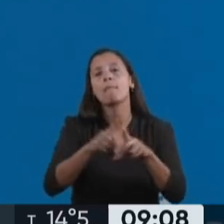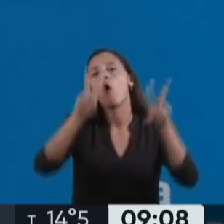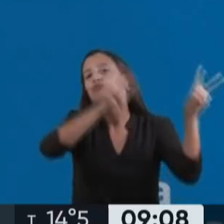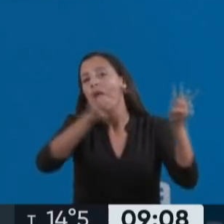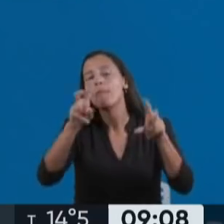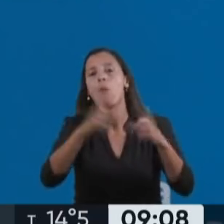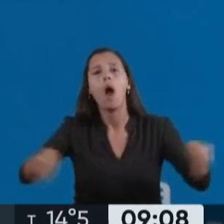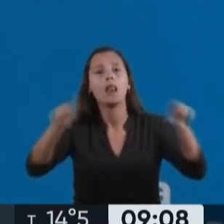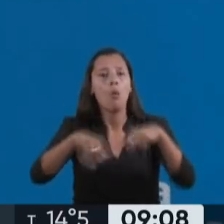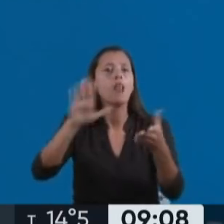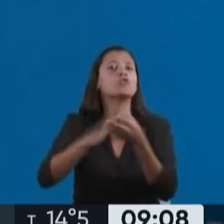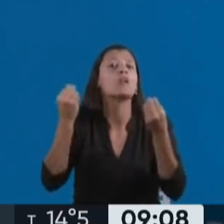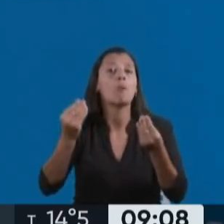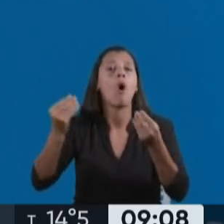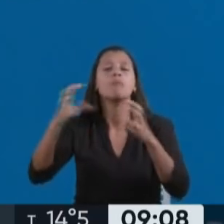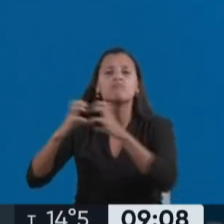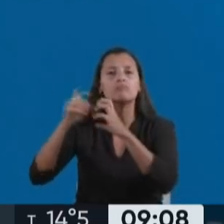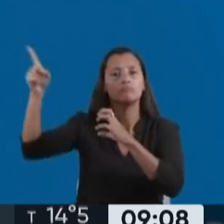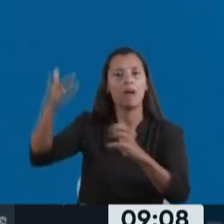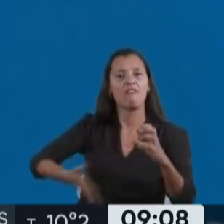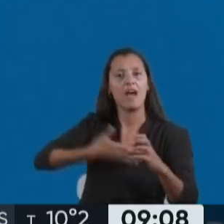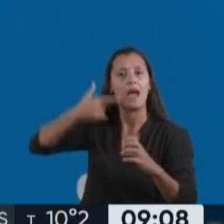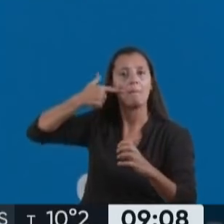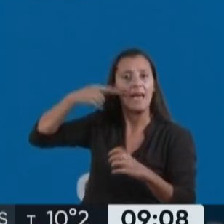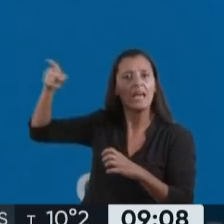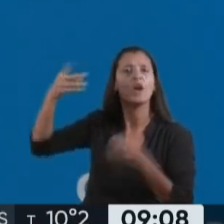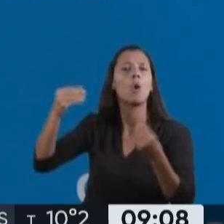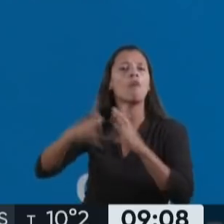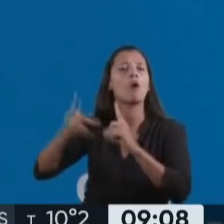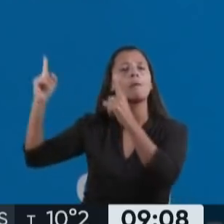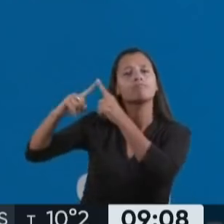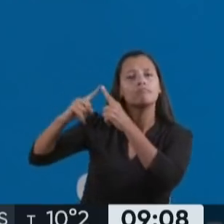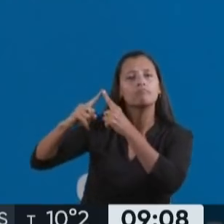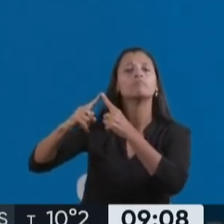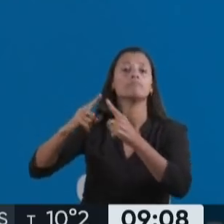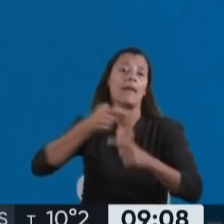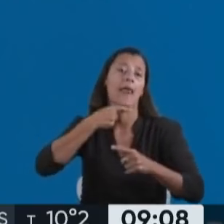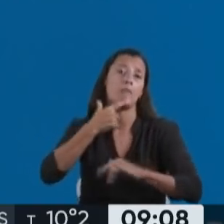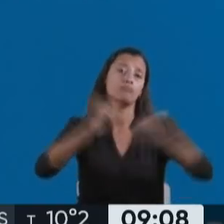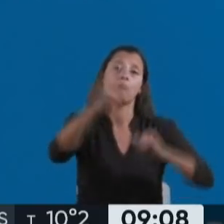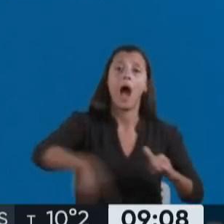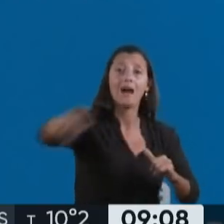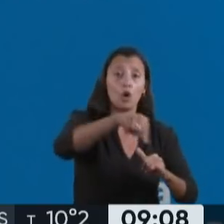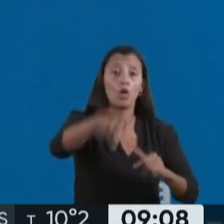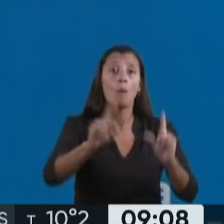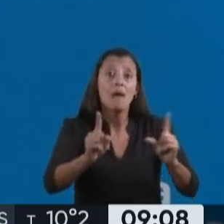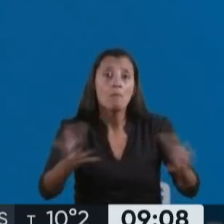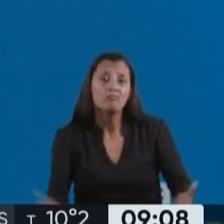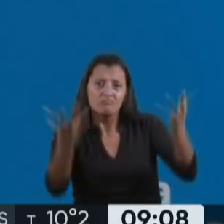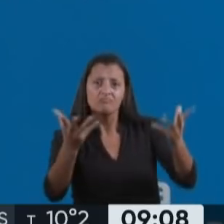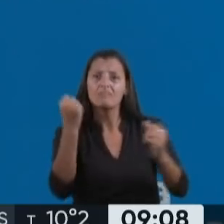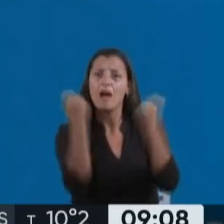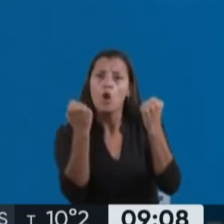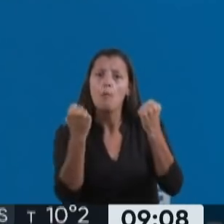las negociaciones que se están llevando adelante en este momento con el Fondo Monetario Internacional, y lo que les queremos decir es que ese crecimiento y esa senda